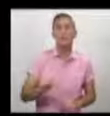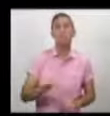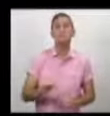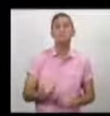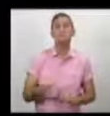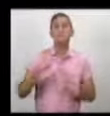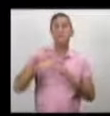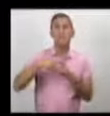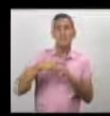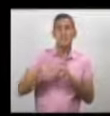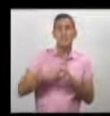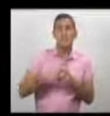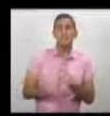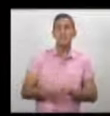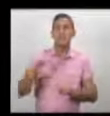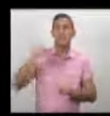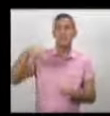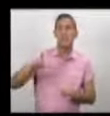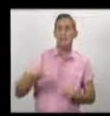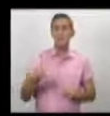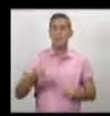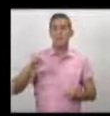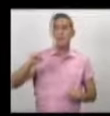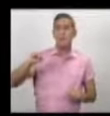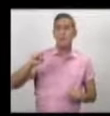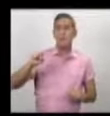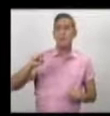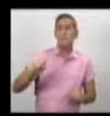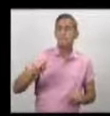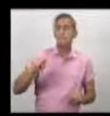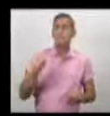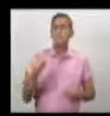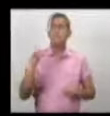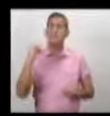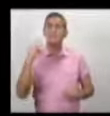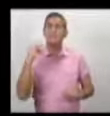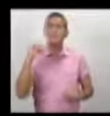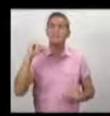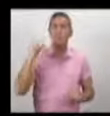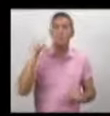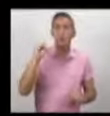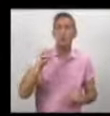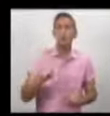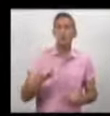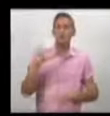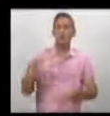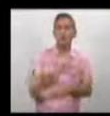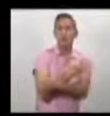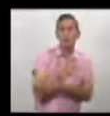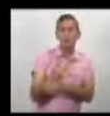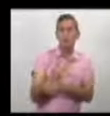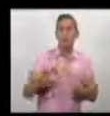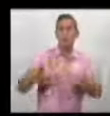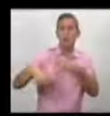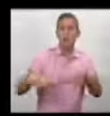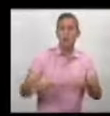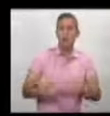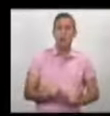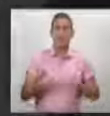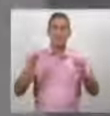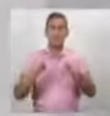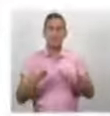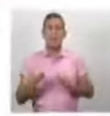que es donde encontramos los cloroplastos verdes en el caso de las plantas, que por el cual realizan la